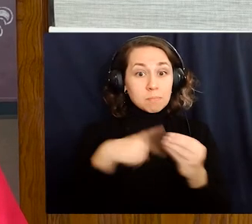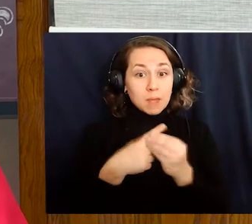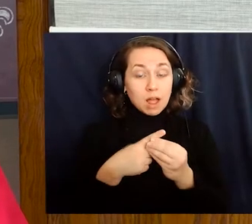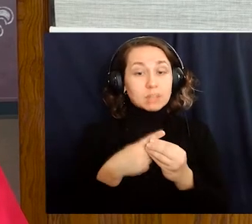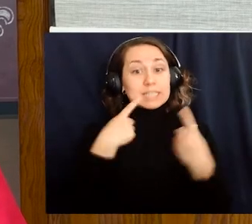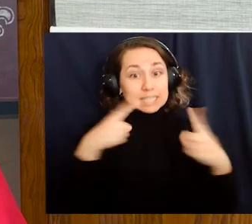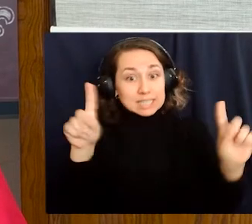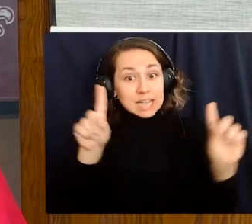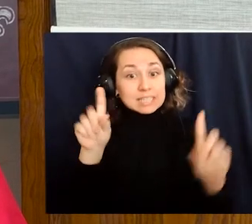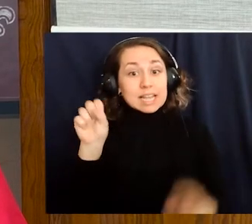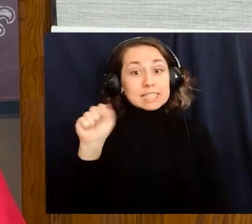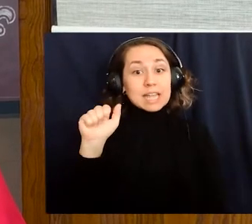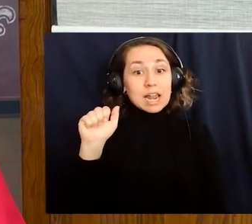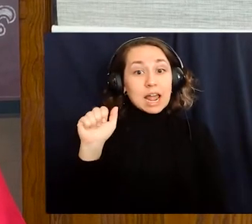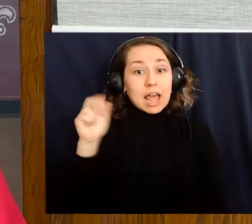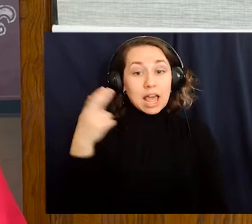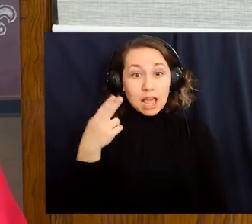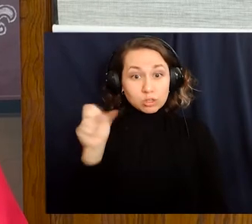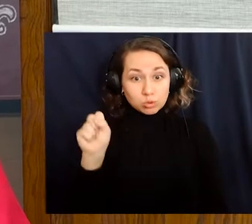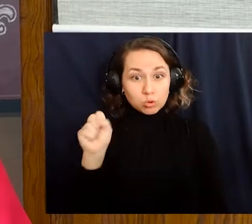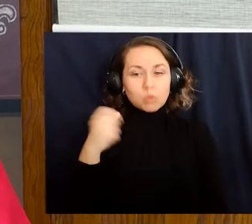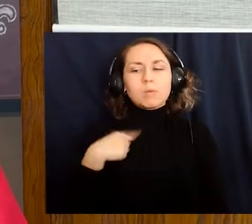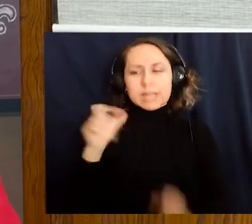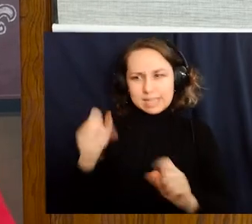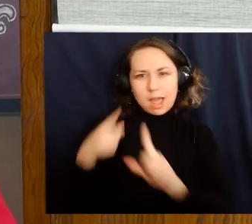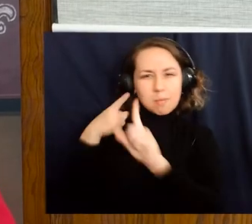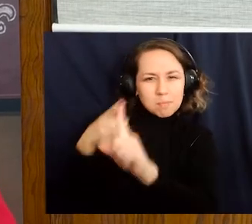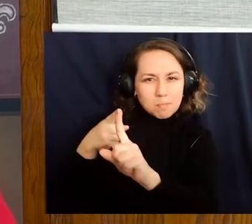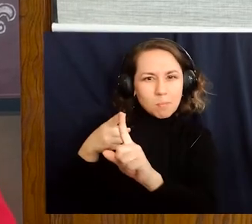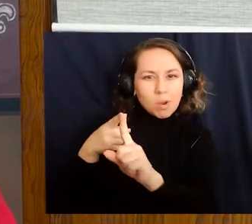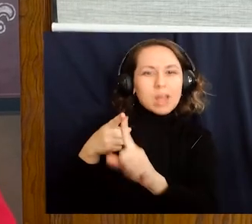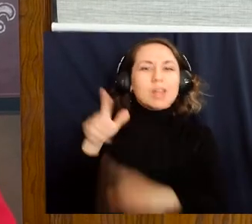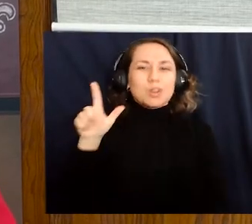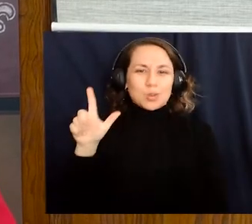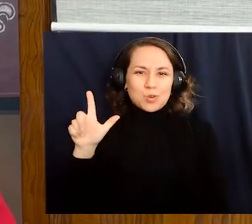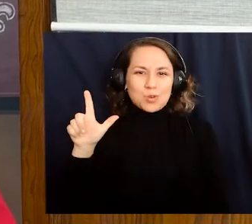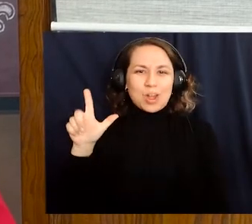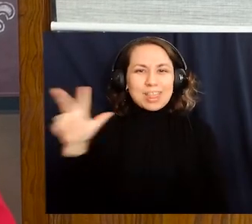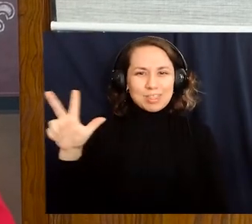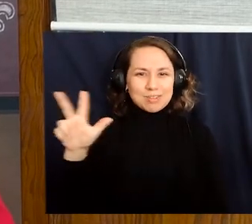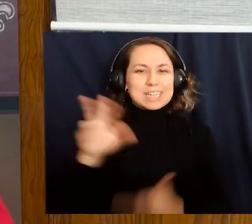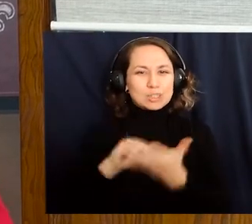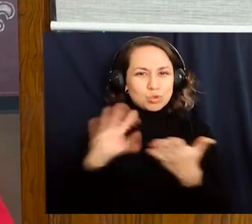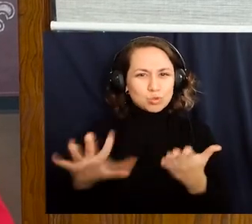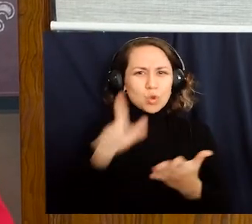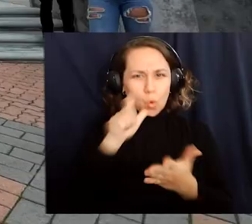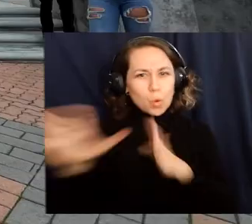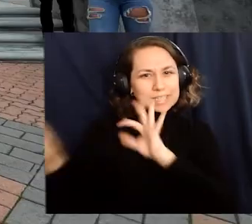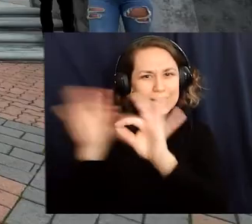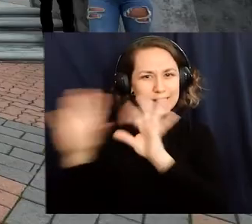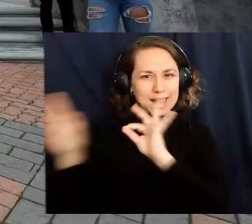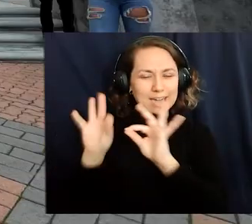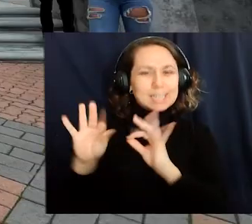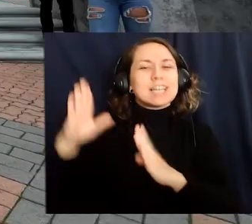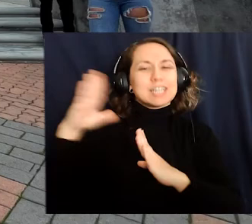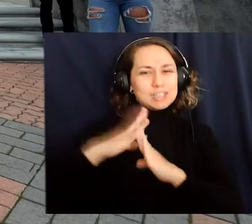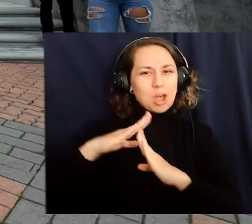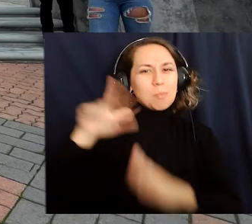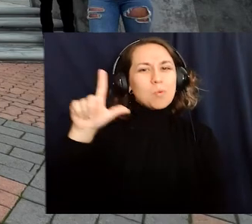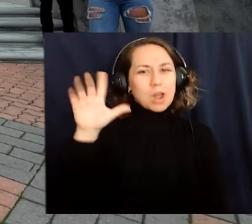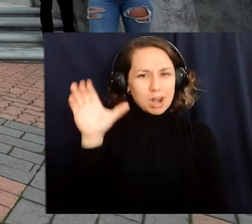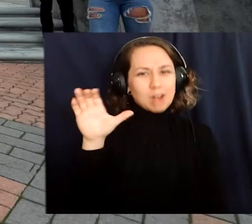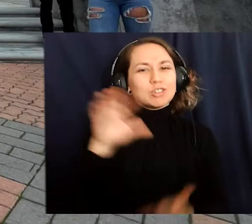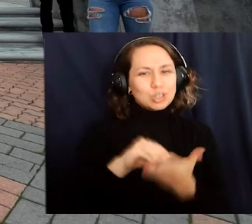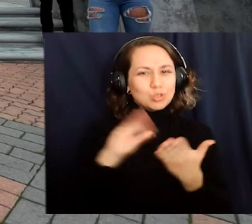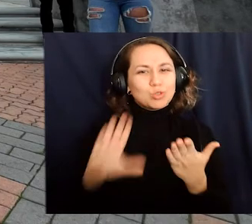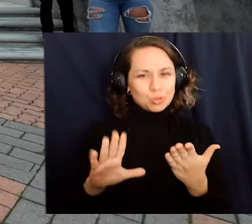Cuando hablamos del éxito de la preparatoria Santa Ana, podemos señalar directamente a estos 23 alumnos que fueron seleccionados como